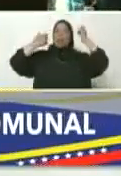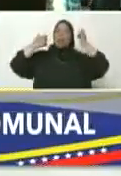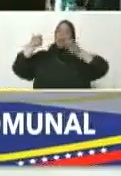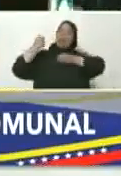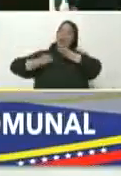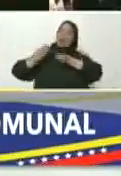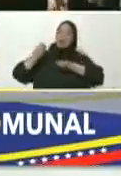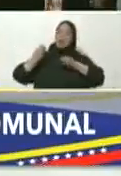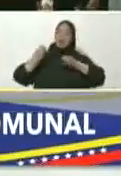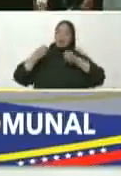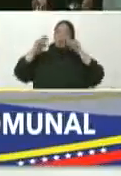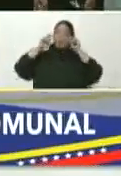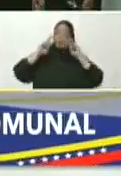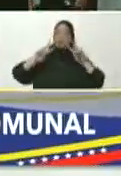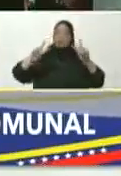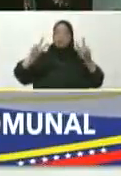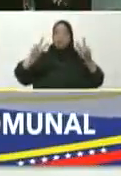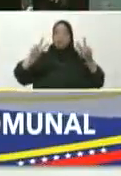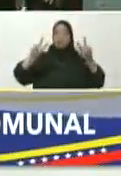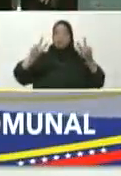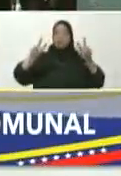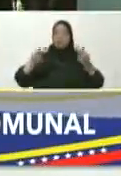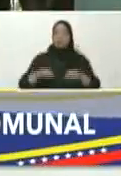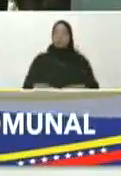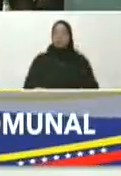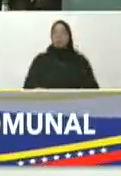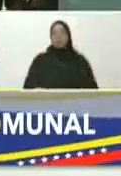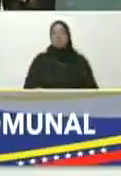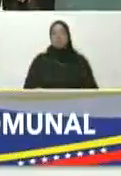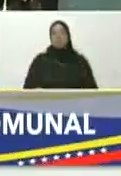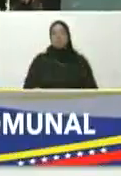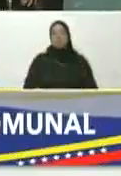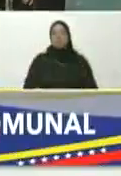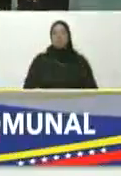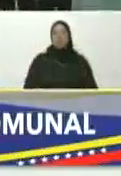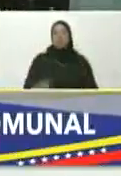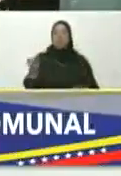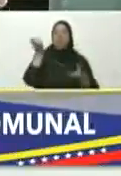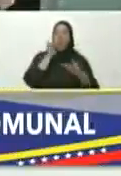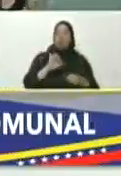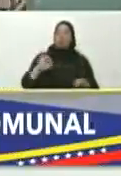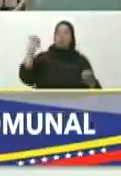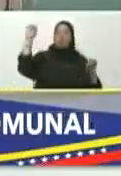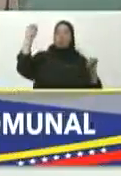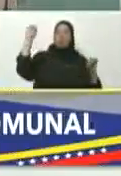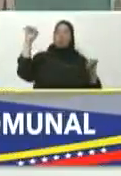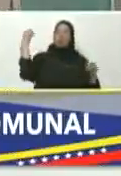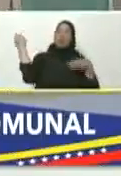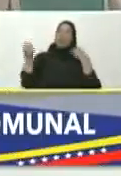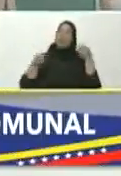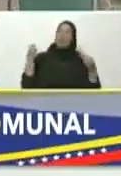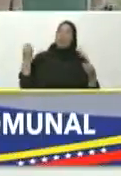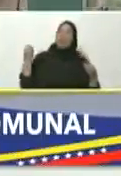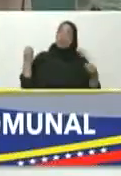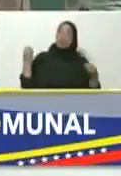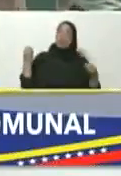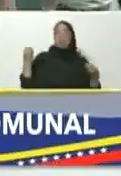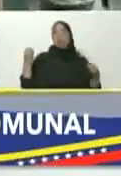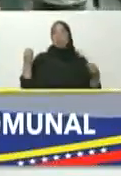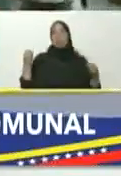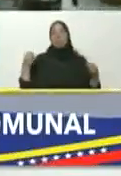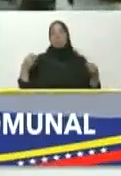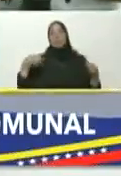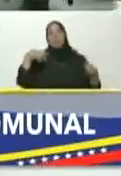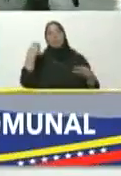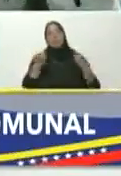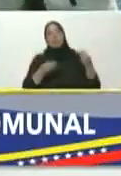territorial. Mira, y estaba en lo cierto Chávez, el socialismo se conquista y se construye en lo